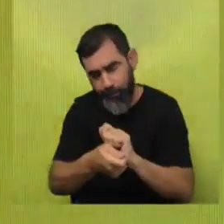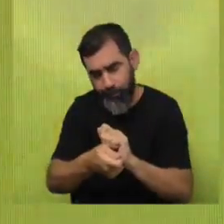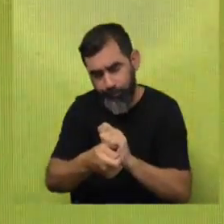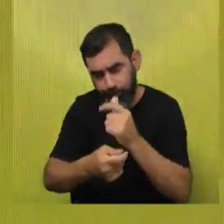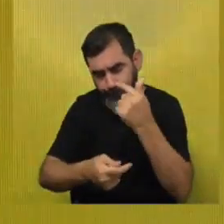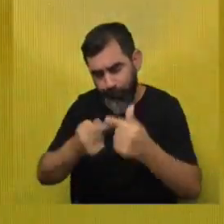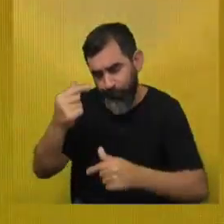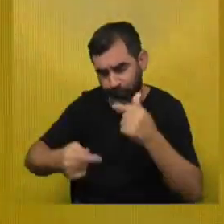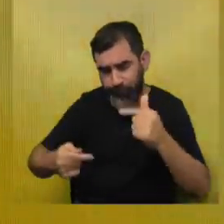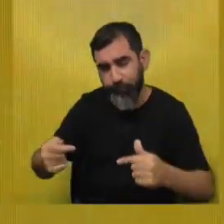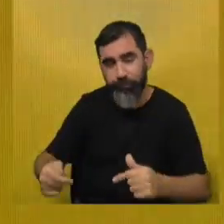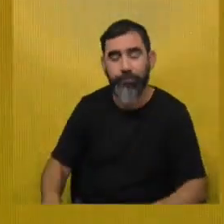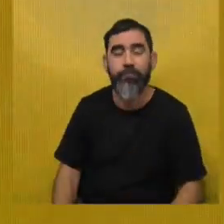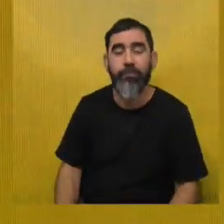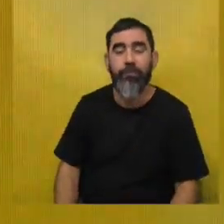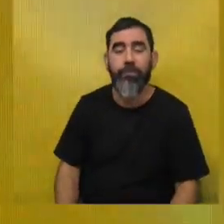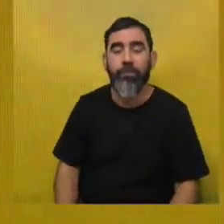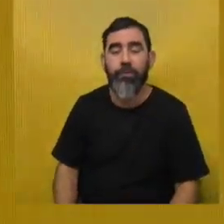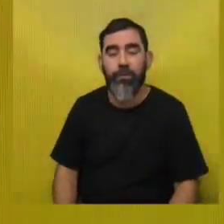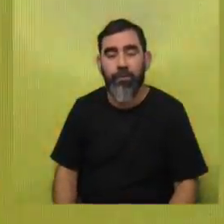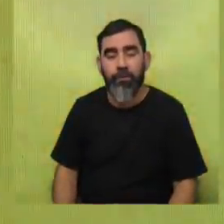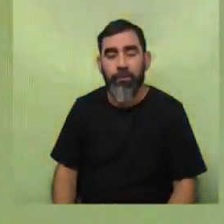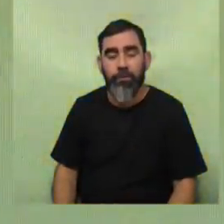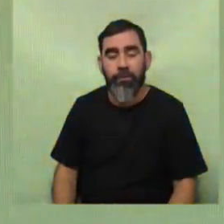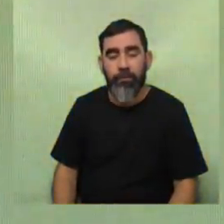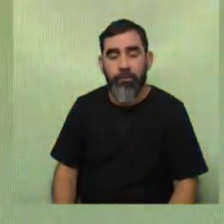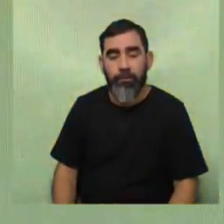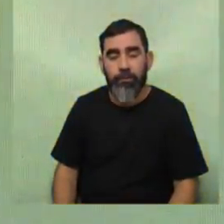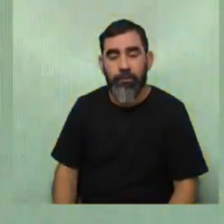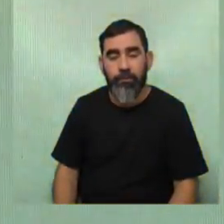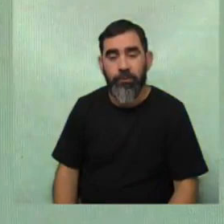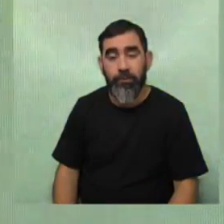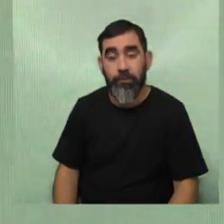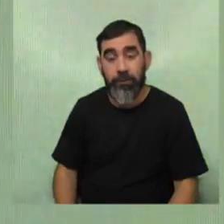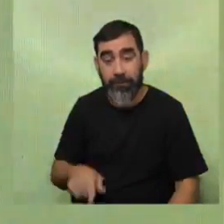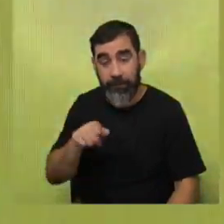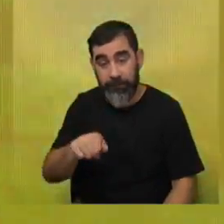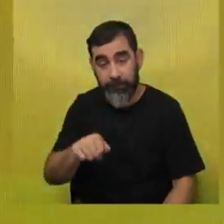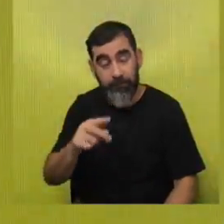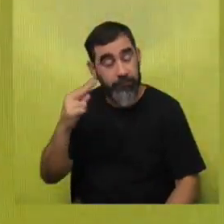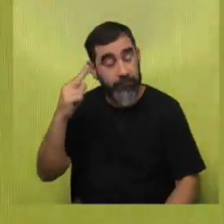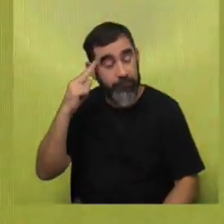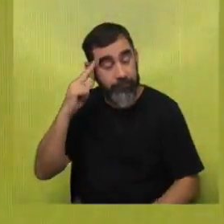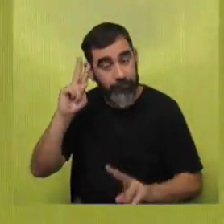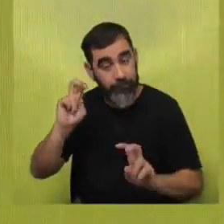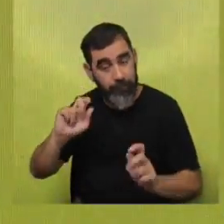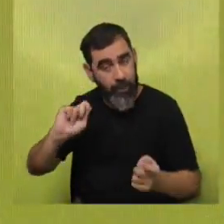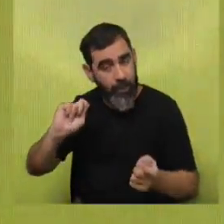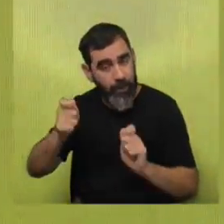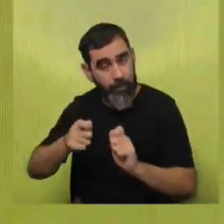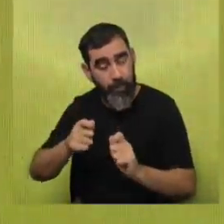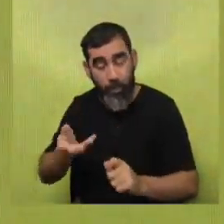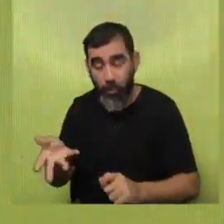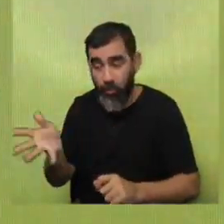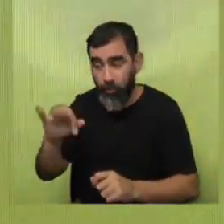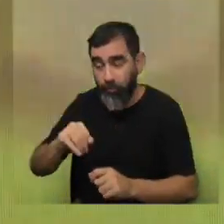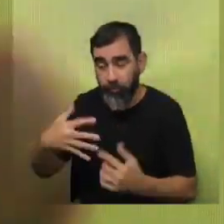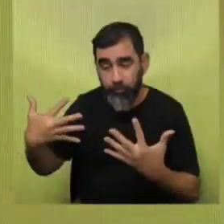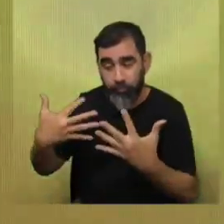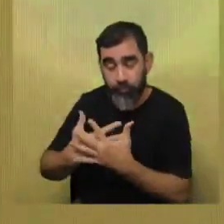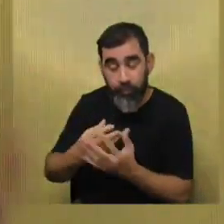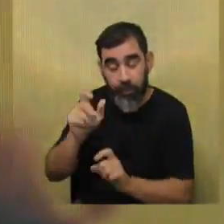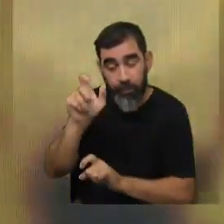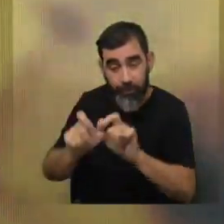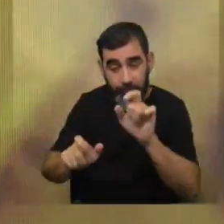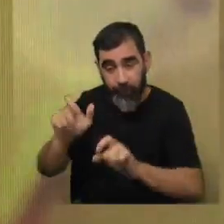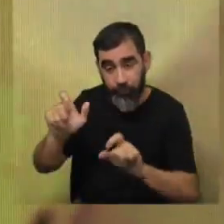amplio campo de acción que nos da el conocimiento de la ciencia. Entonces pasamos de esto, que es reflexión pura, a algo muy cotidiano que afecta a mucha gente,